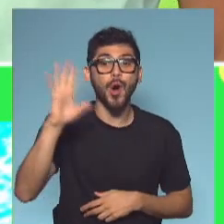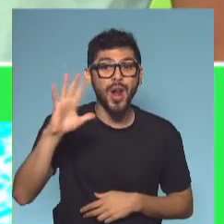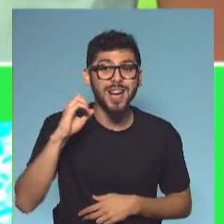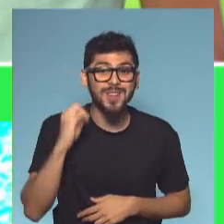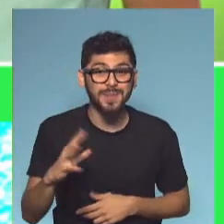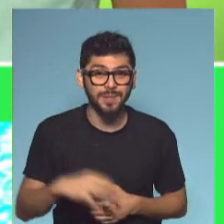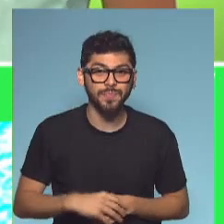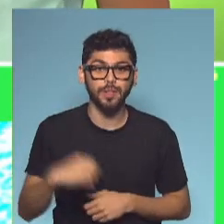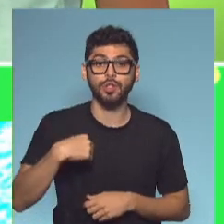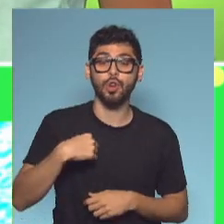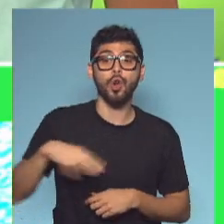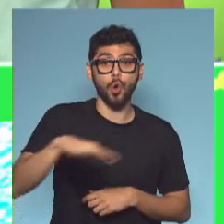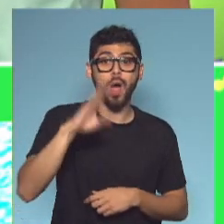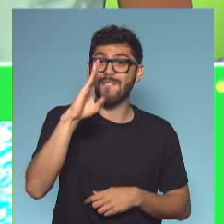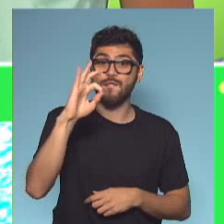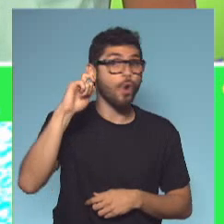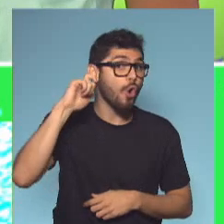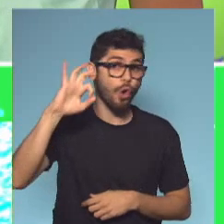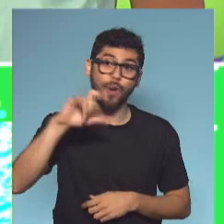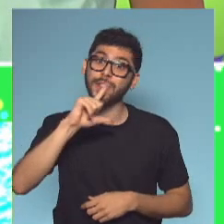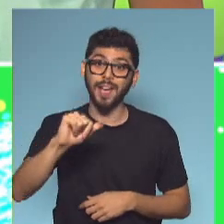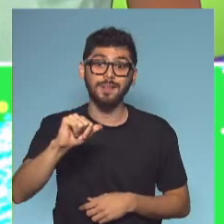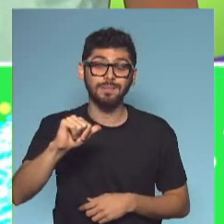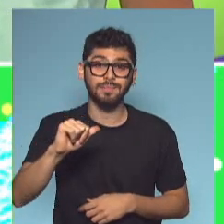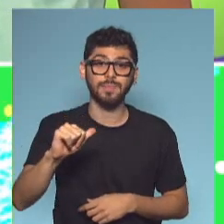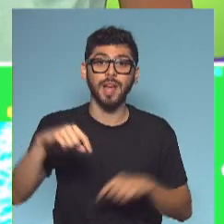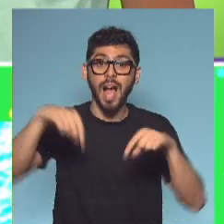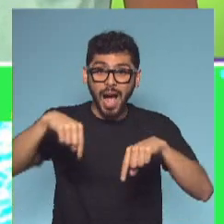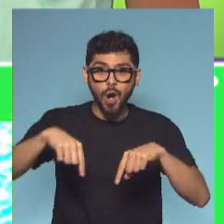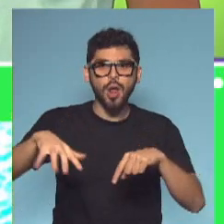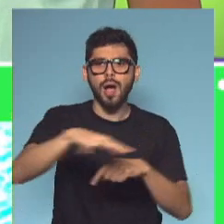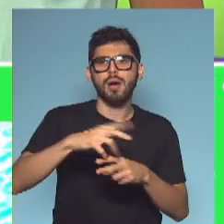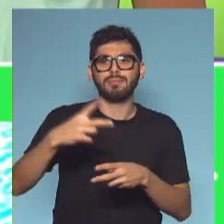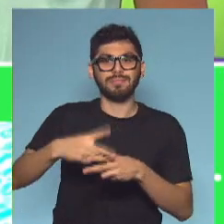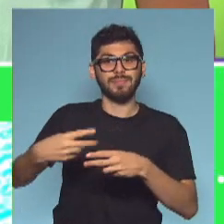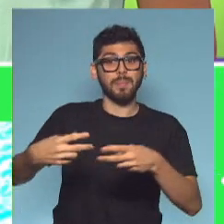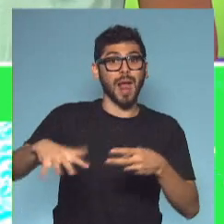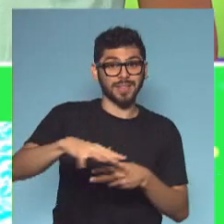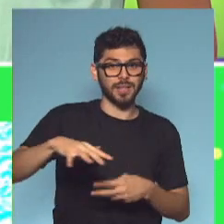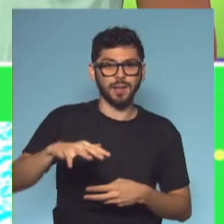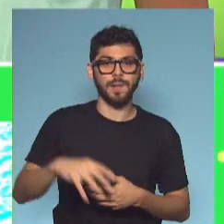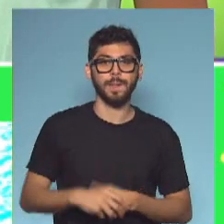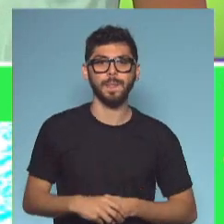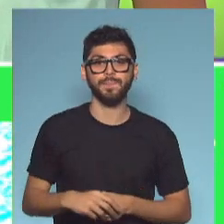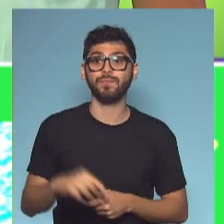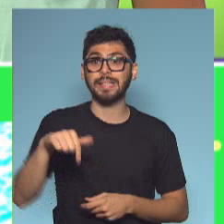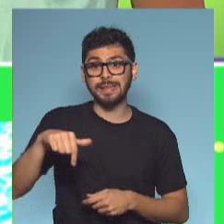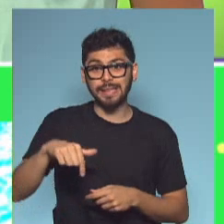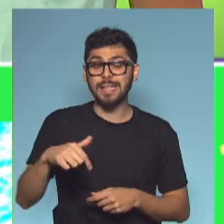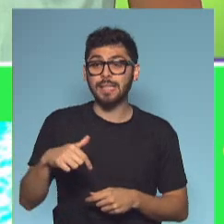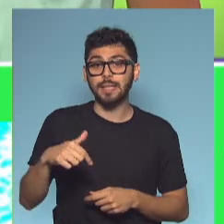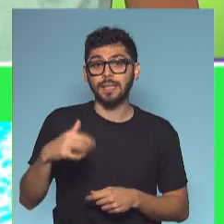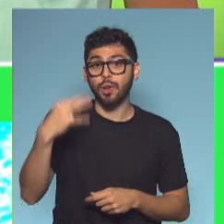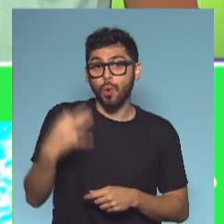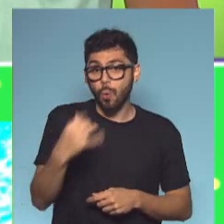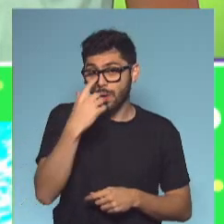están? Yo estoy en Bogotá. Ahorita estoy en Parque de los Hippies. Y en Bogotá realmente, y pues a nivel